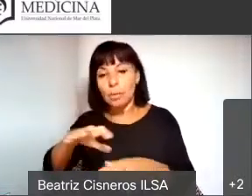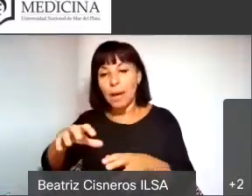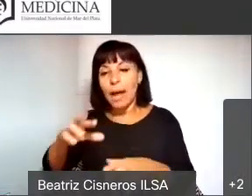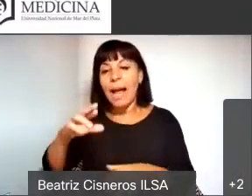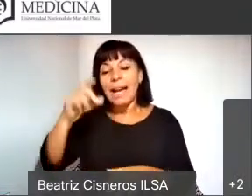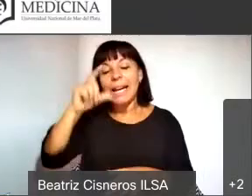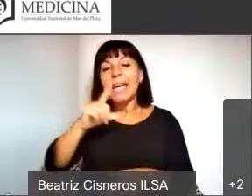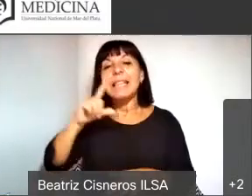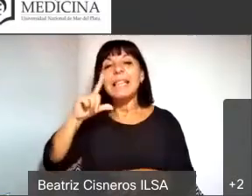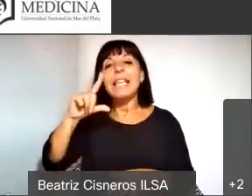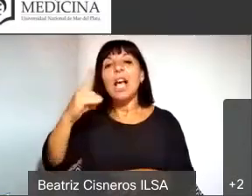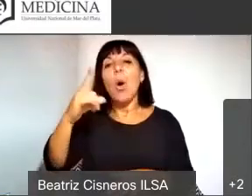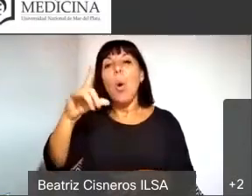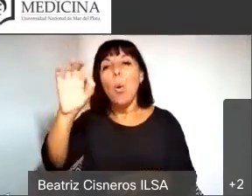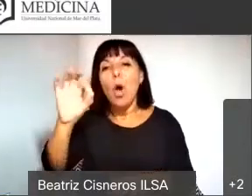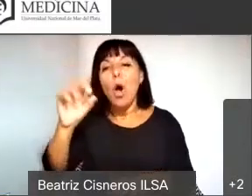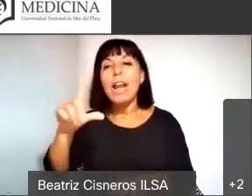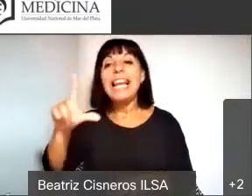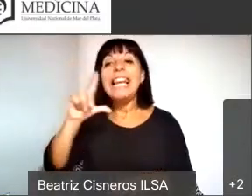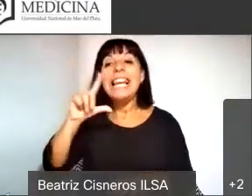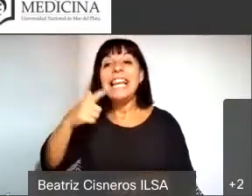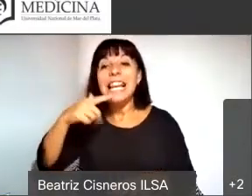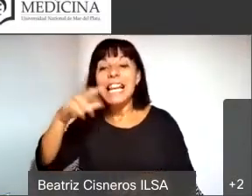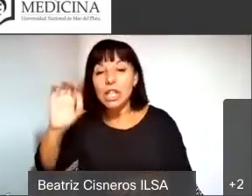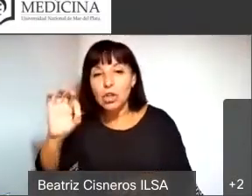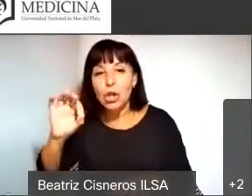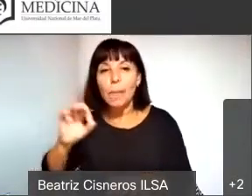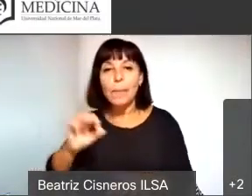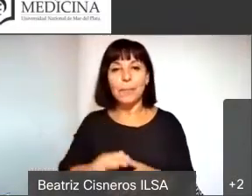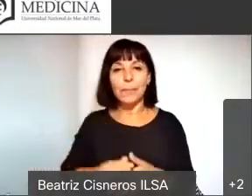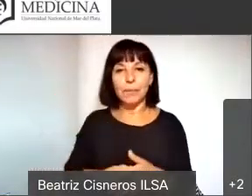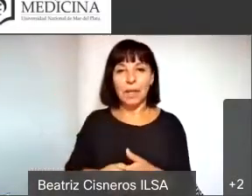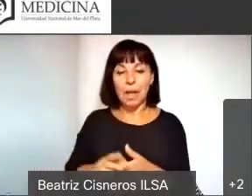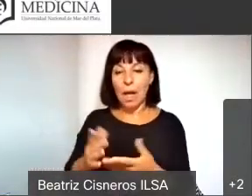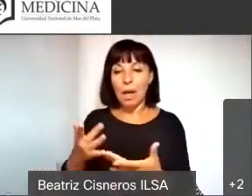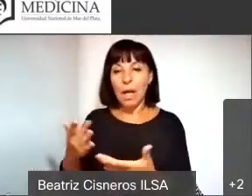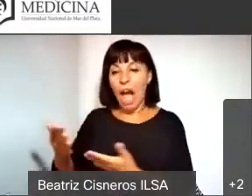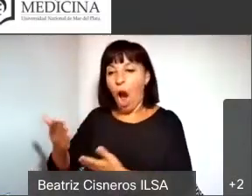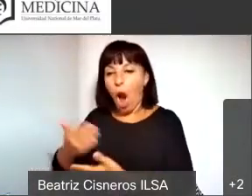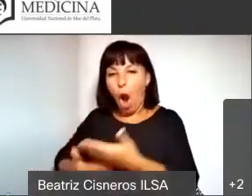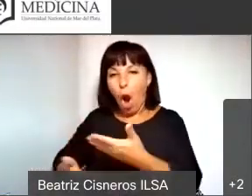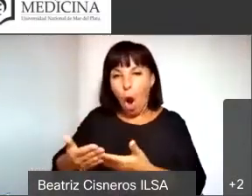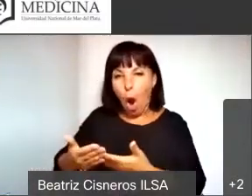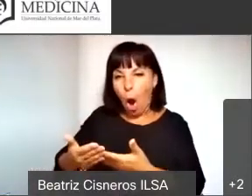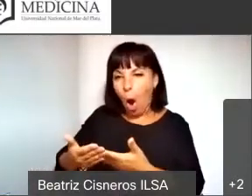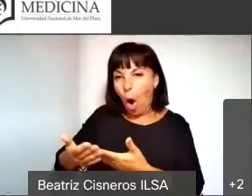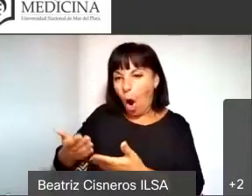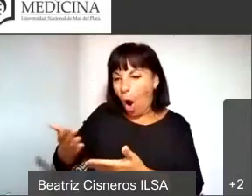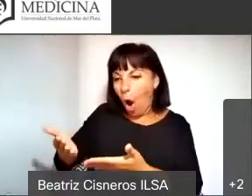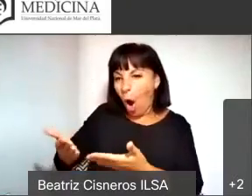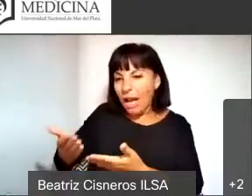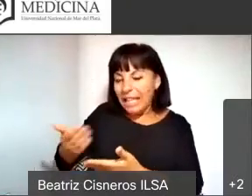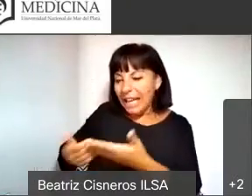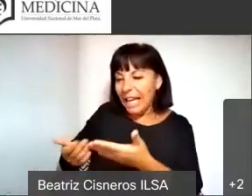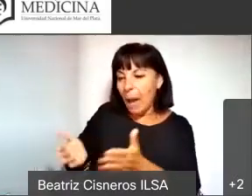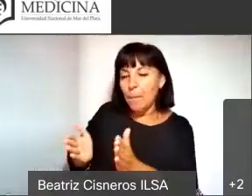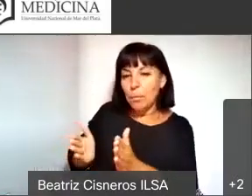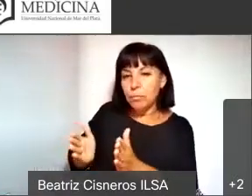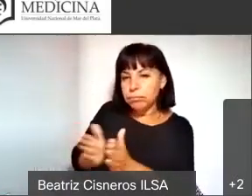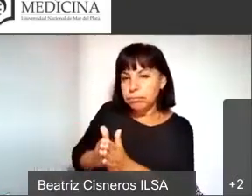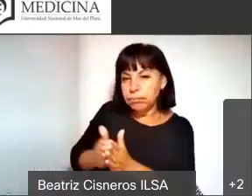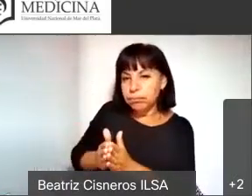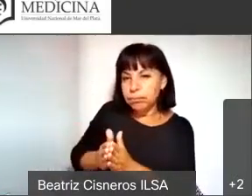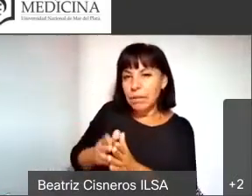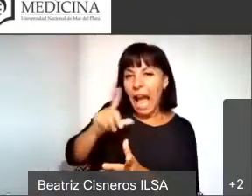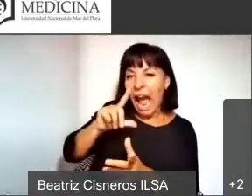liso, que es el que toma contacto, está en comunicación física con el retículo endoplásmico rugoso, pero está un poco más alejado